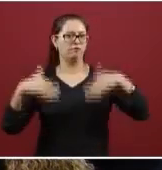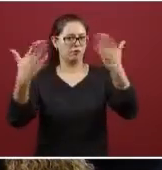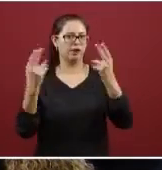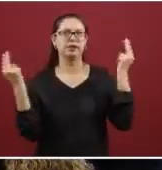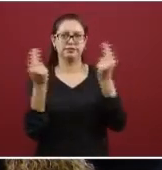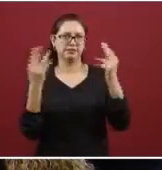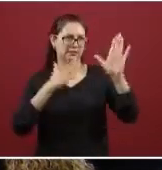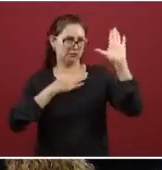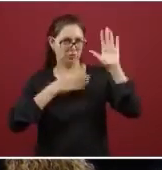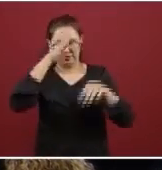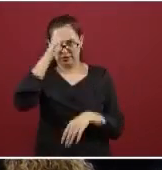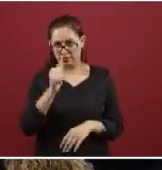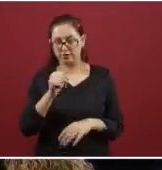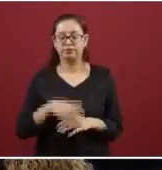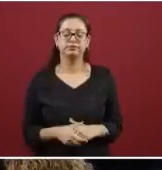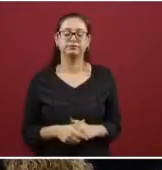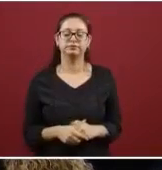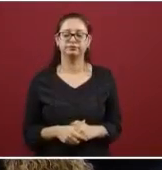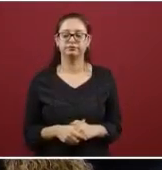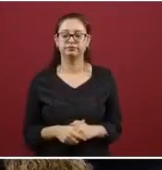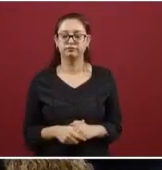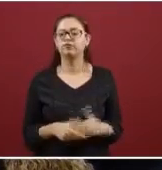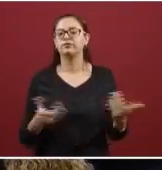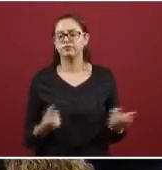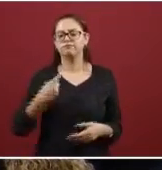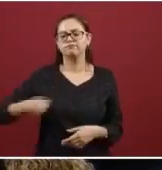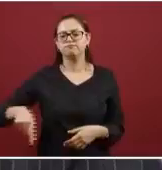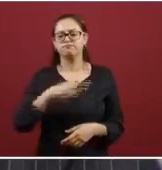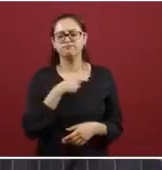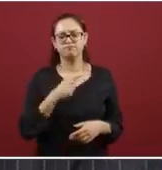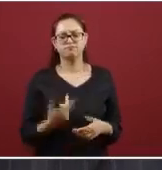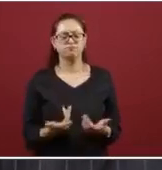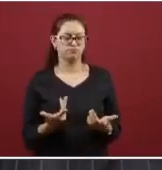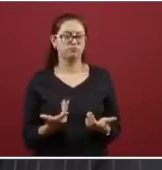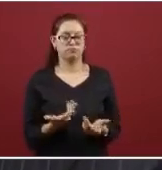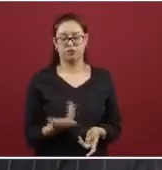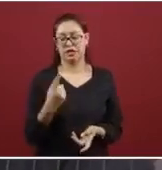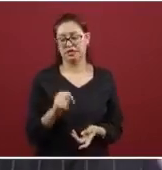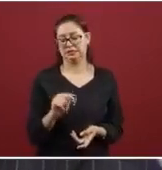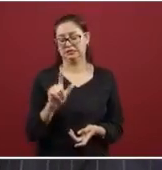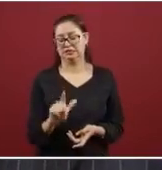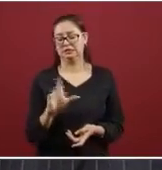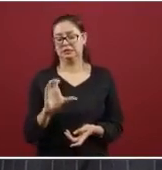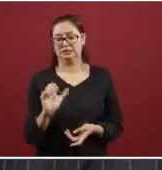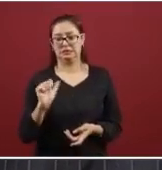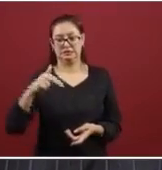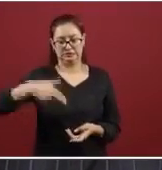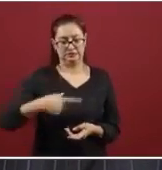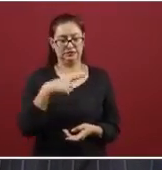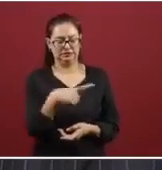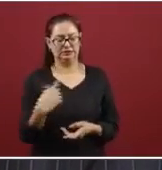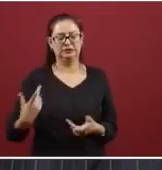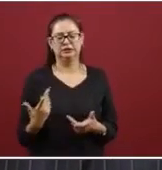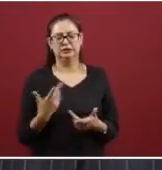contexto, nosotros adoptamos un compromiso en el Telecán de hacer lo que queríamos hacer por razones